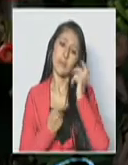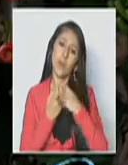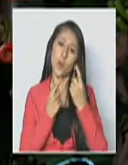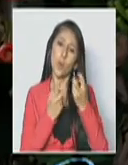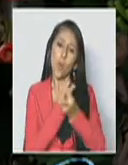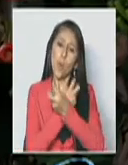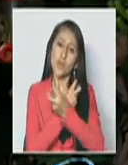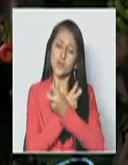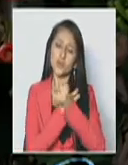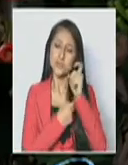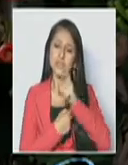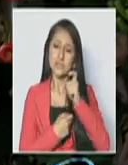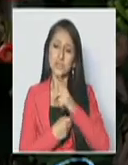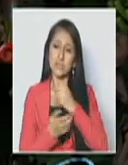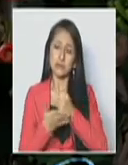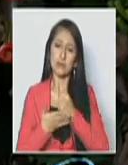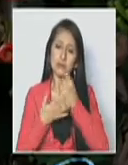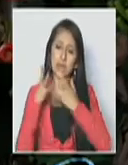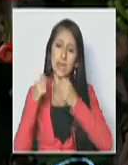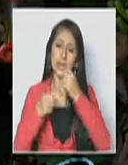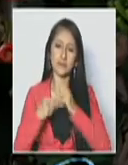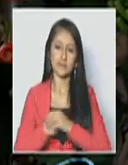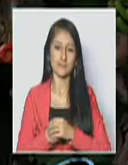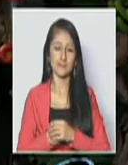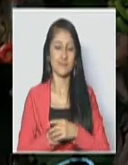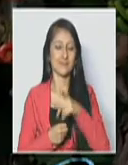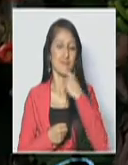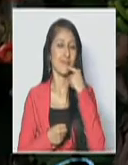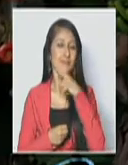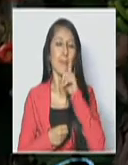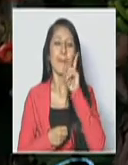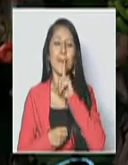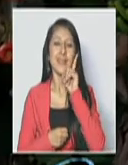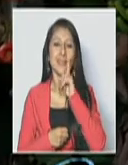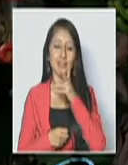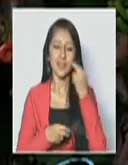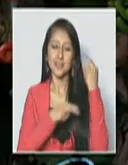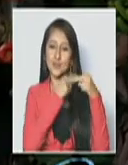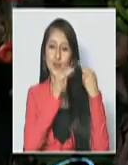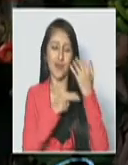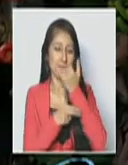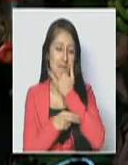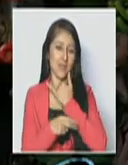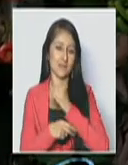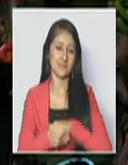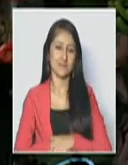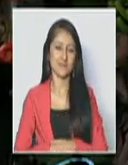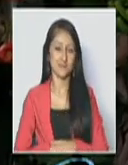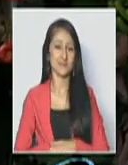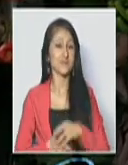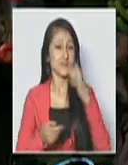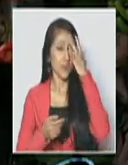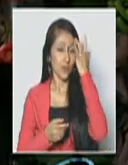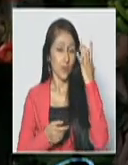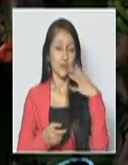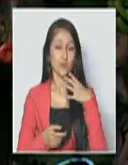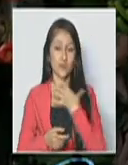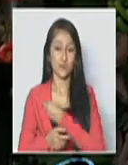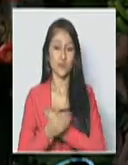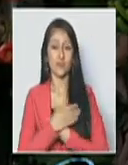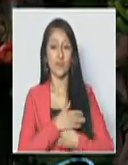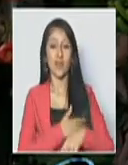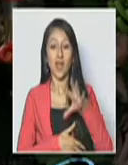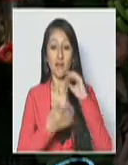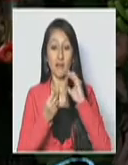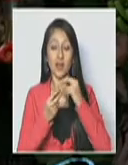la historia del calcio con la leche fue una historia que nos contaron mal contada porque si vamos a hablar de